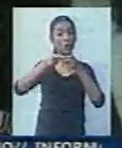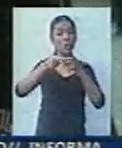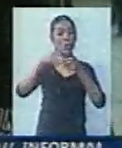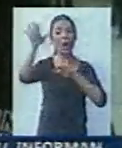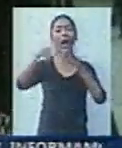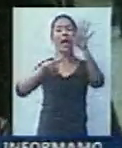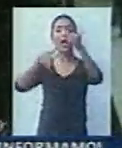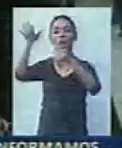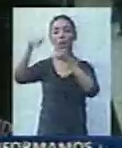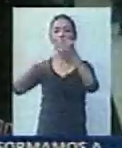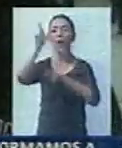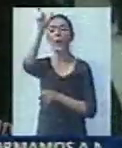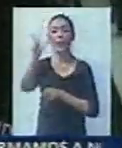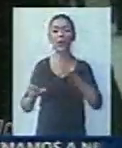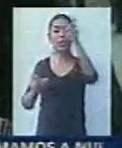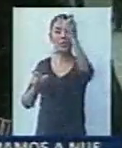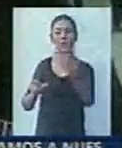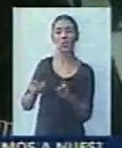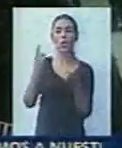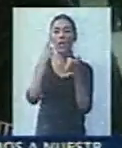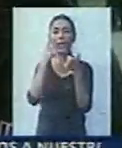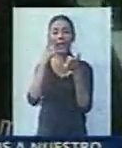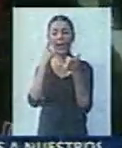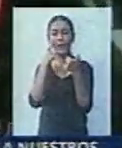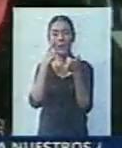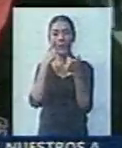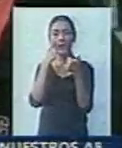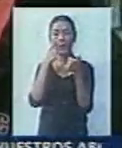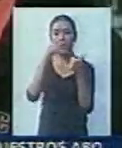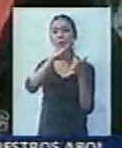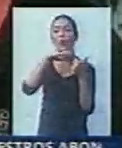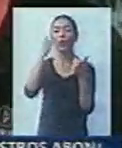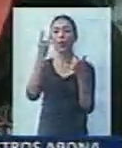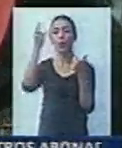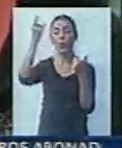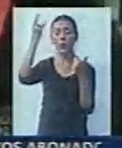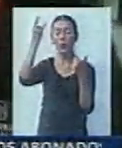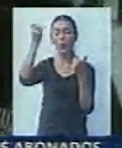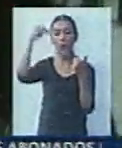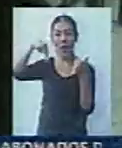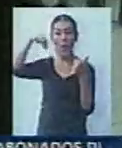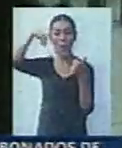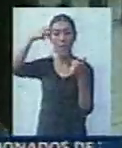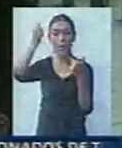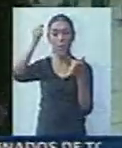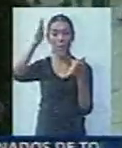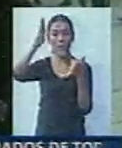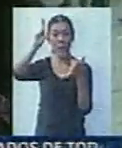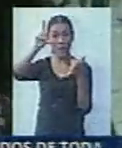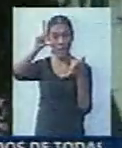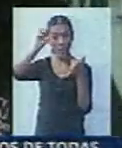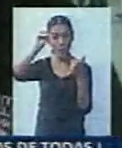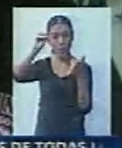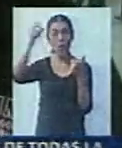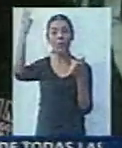los vecinos de juan pablo segundo santo domingo josé hernández al 21 de septiembre también a la presidenta de la corte y bueno también la gente